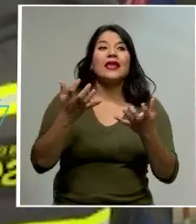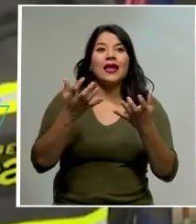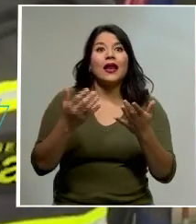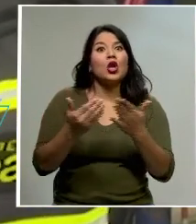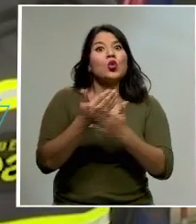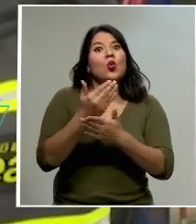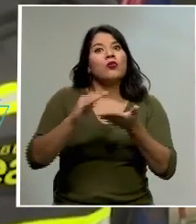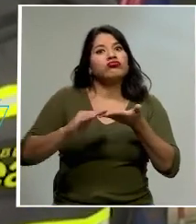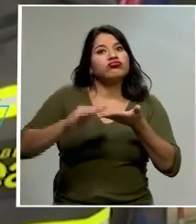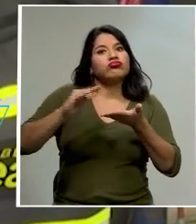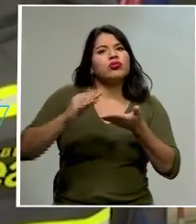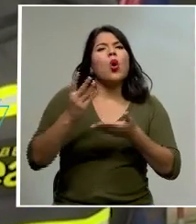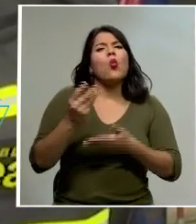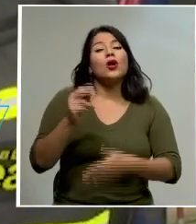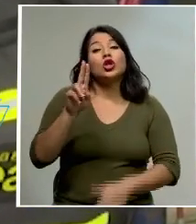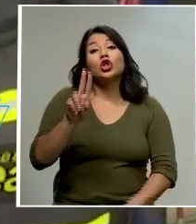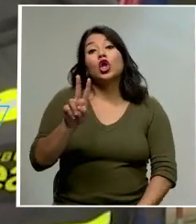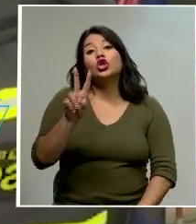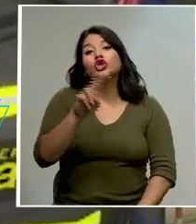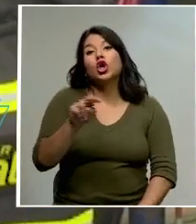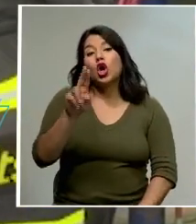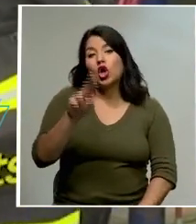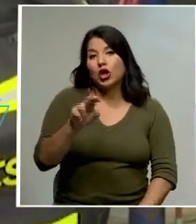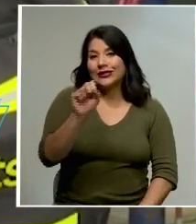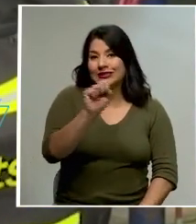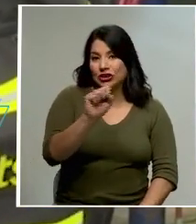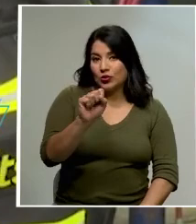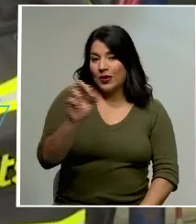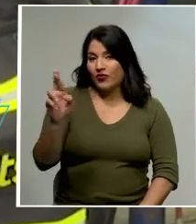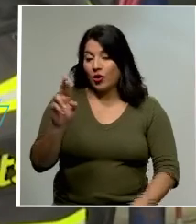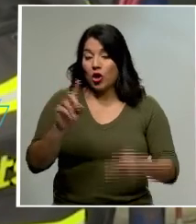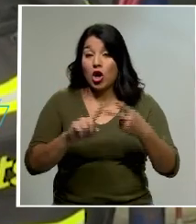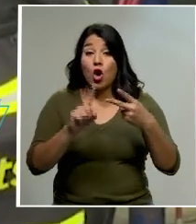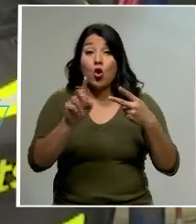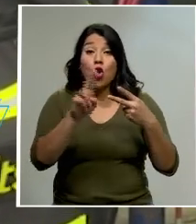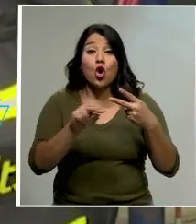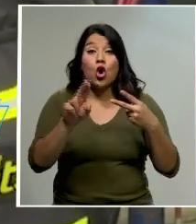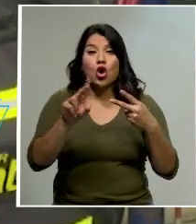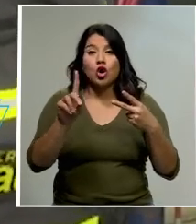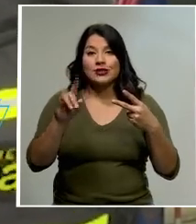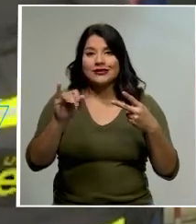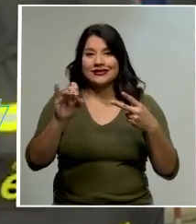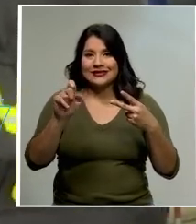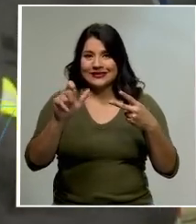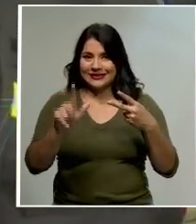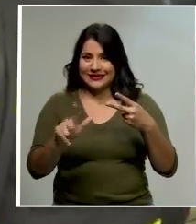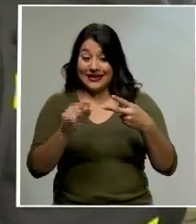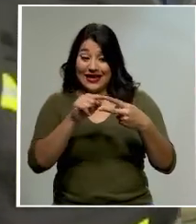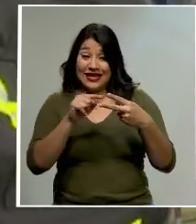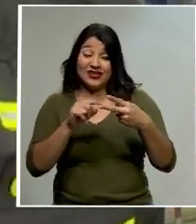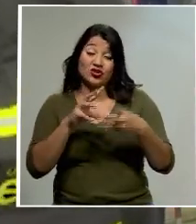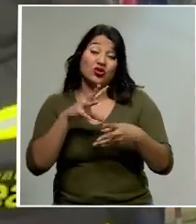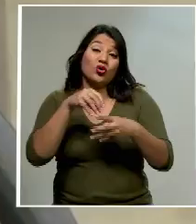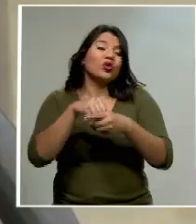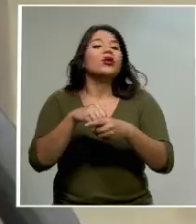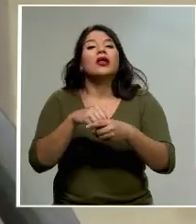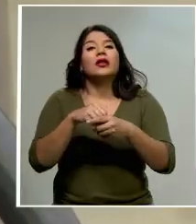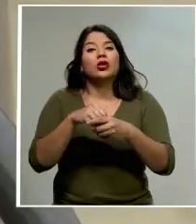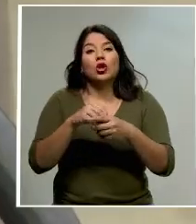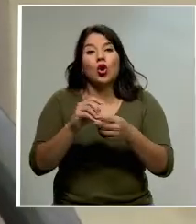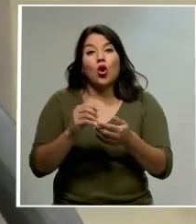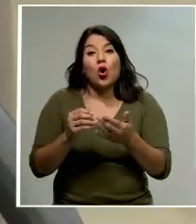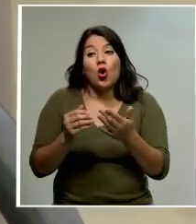de 2 colones por litro en la súper y regular y 1 colón para el diésel, esto como parte de la actualización del impuesto